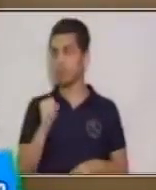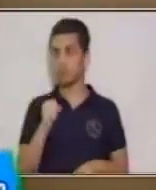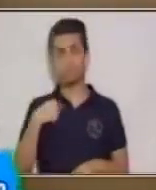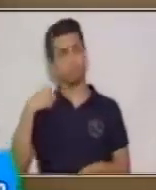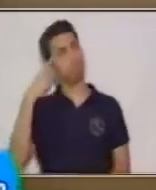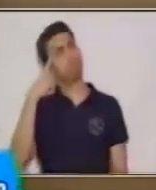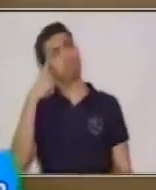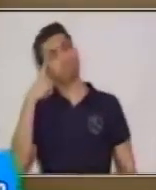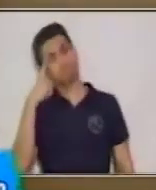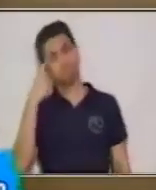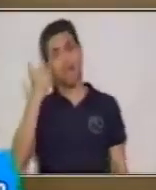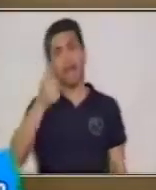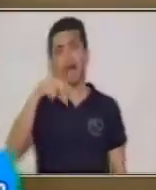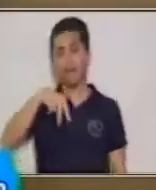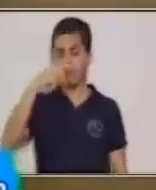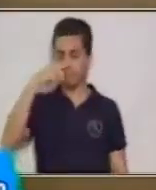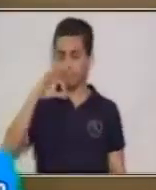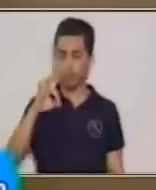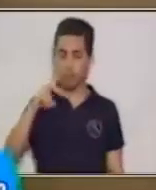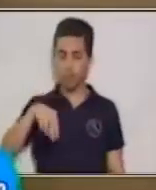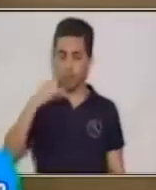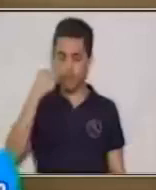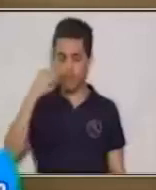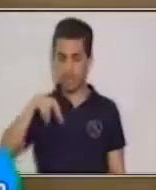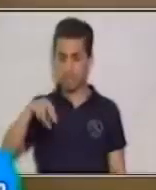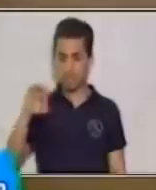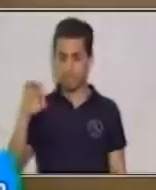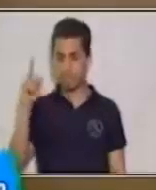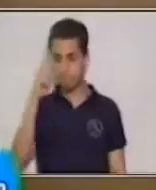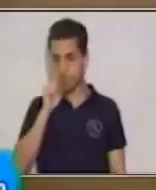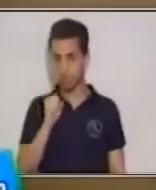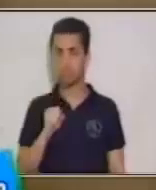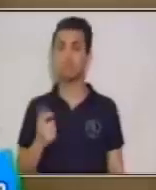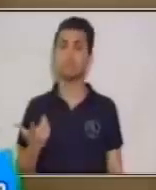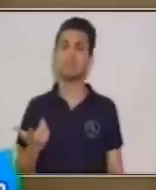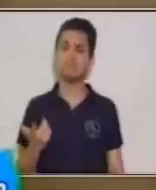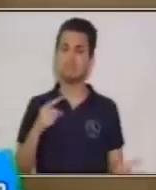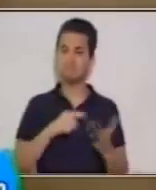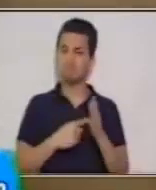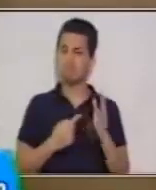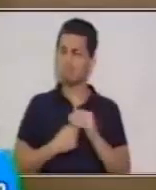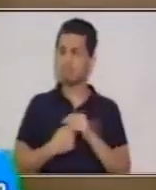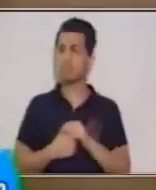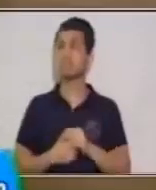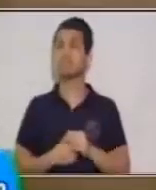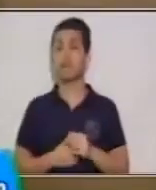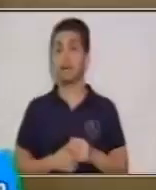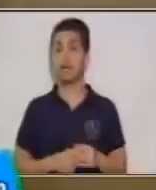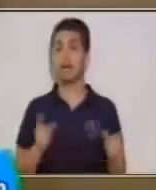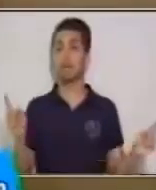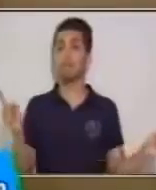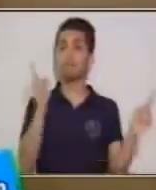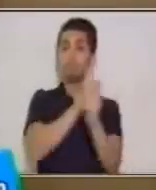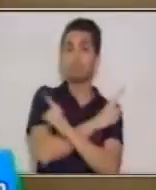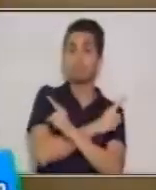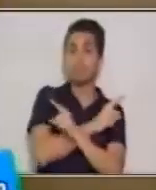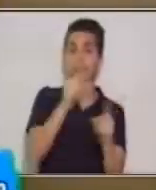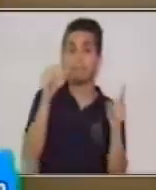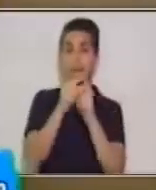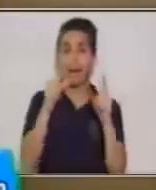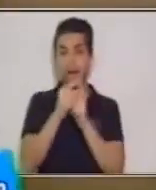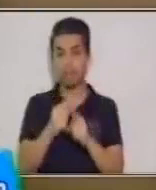Inmediatamente me dicen antónimos. ¿A qué se refiere? Muy bien, a los opuestos de una